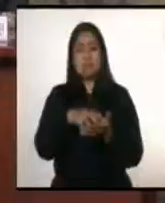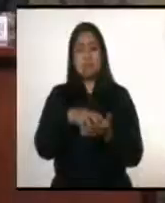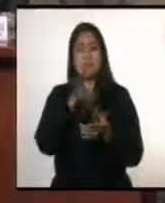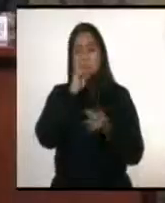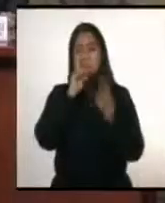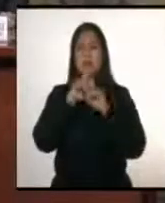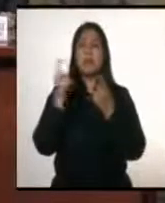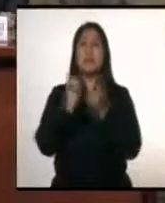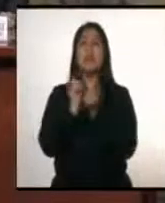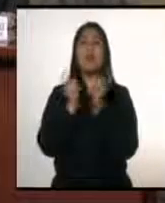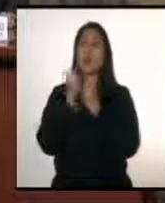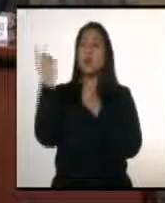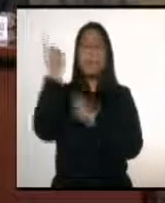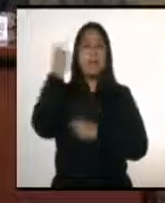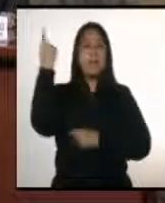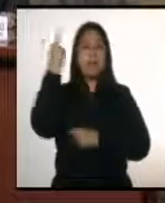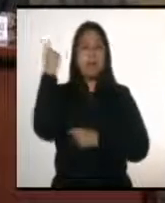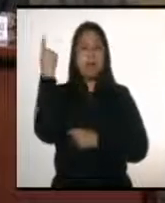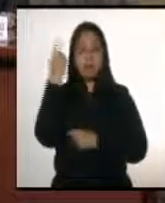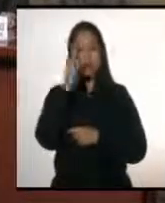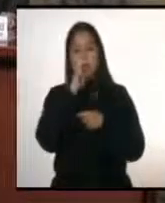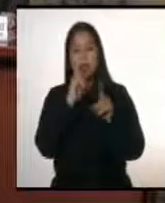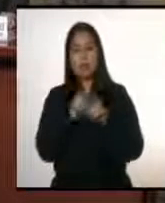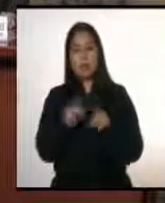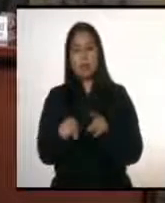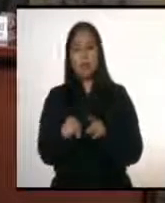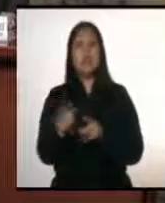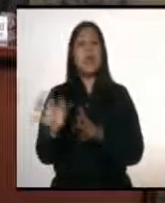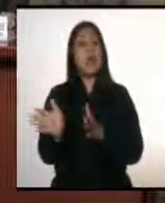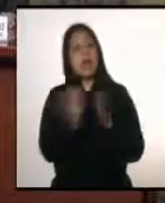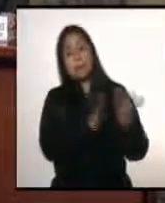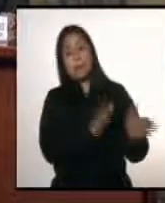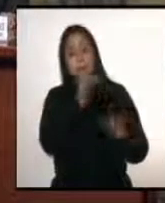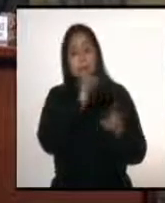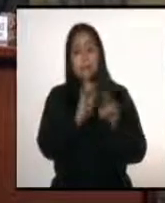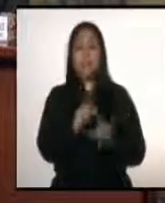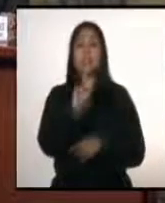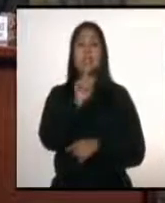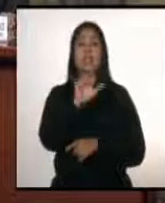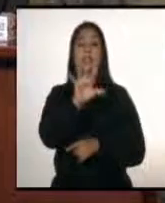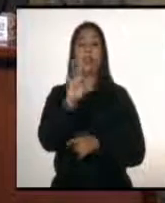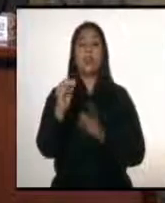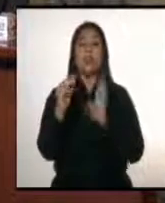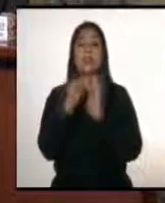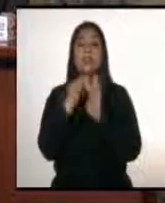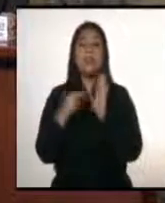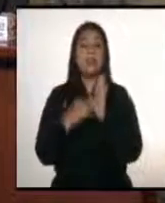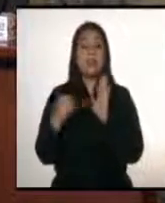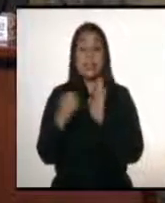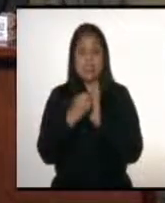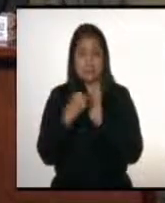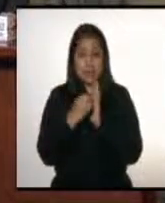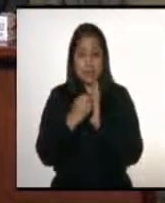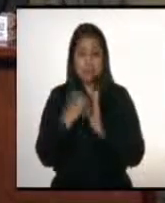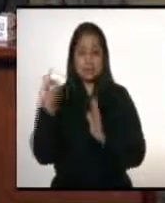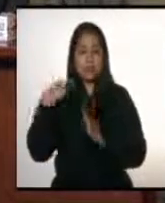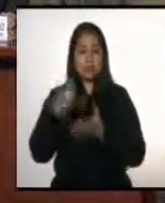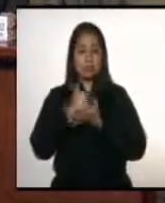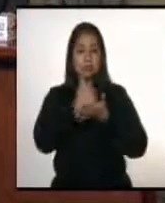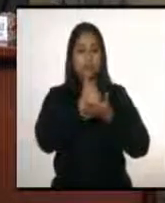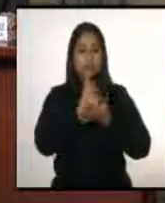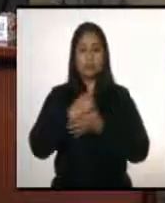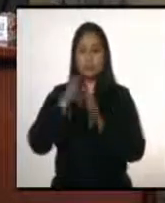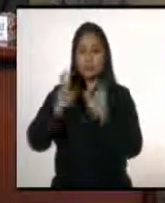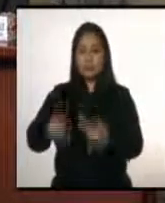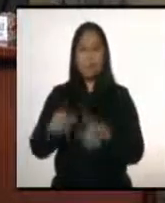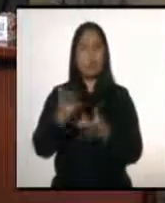climático. Y aparte de eso, un fondo de 250 millones de quetzales para ayudar a los comerciantes y a aquellas